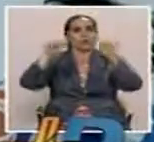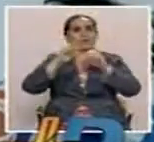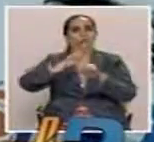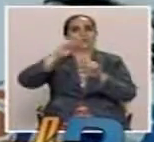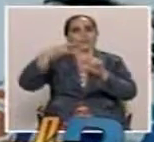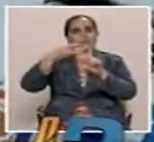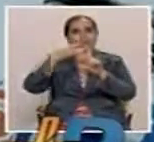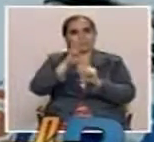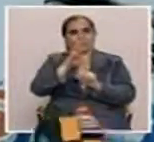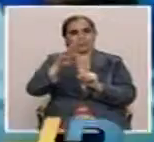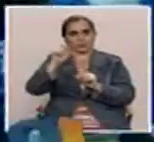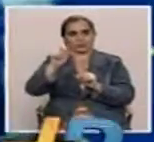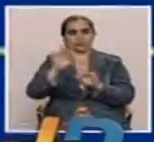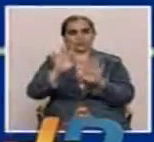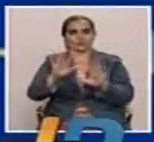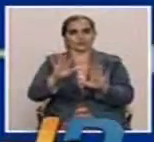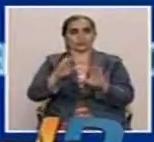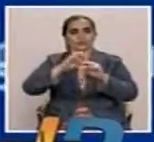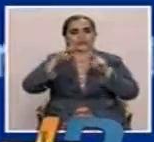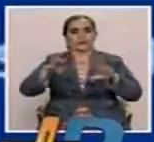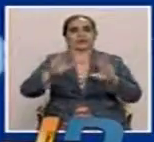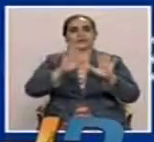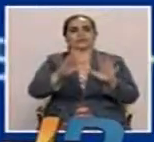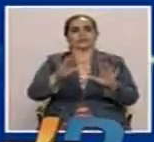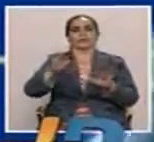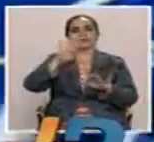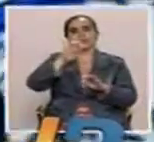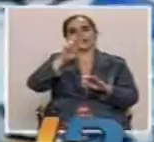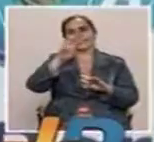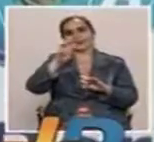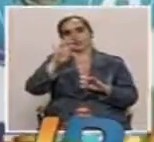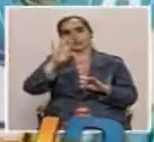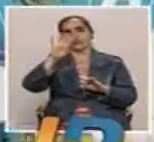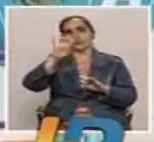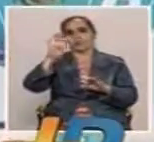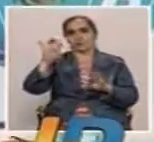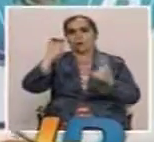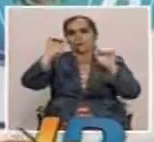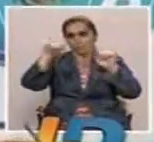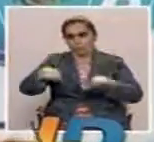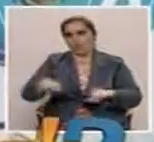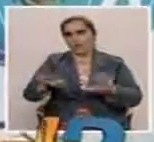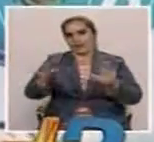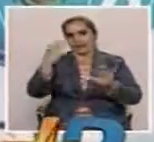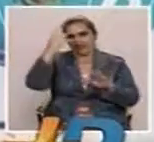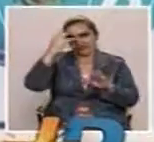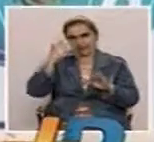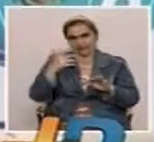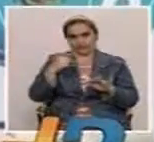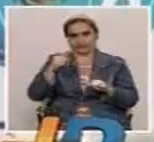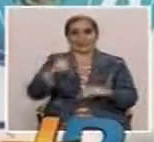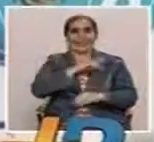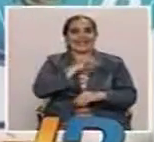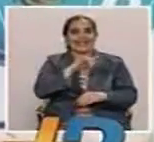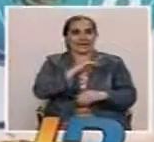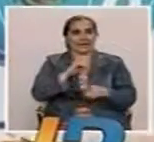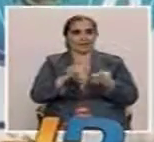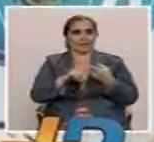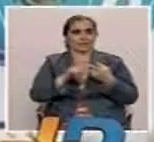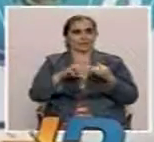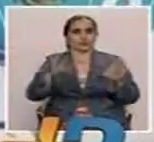este registro, las categorías 98 y 99 podrán presentar las pruebas. En Cali, en el Estadio Pascual Guerrero y en las